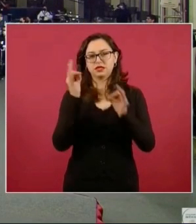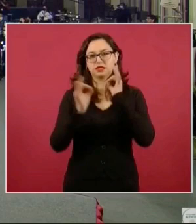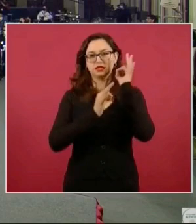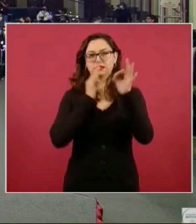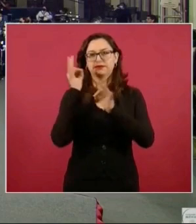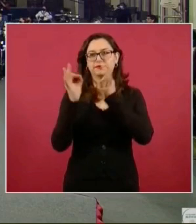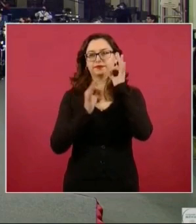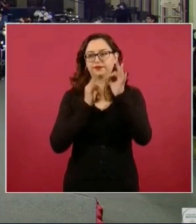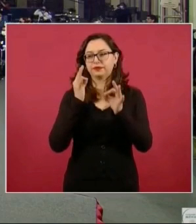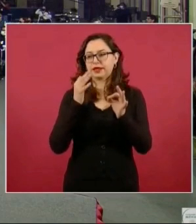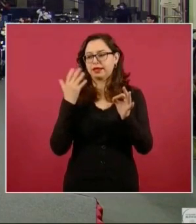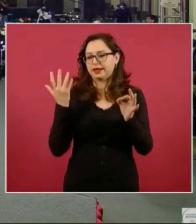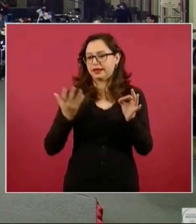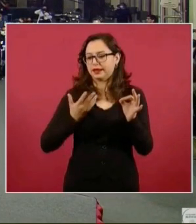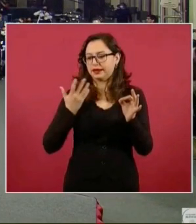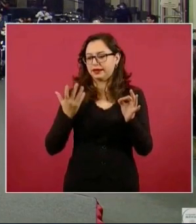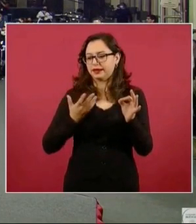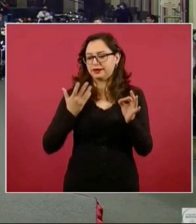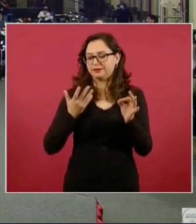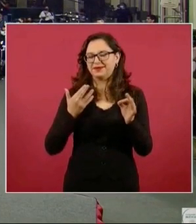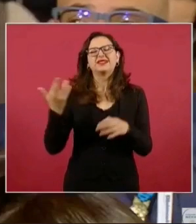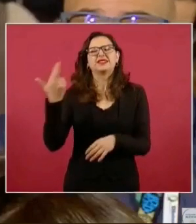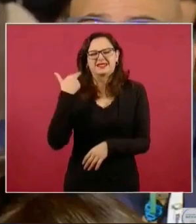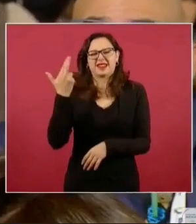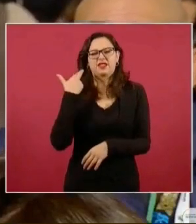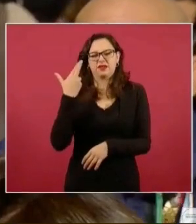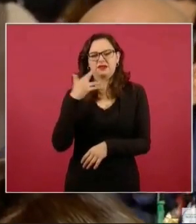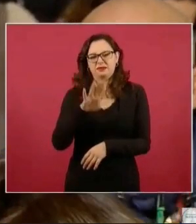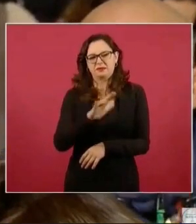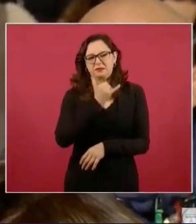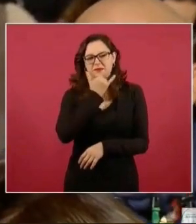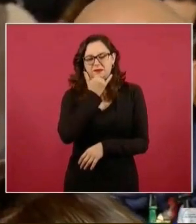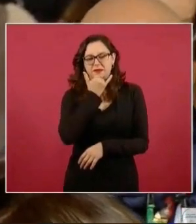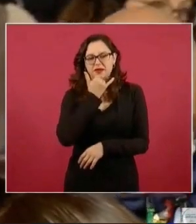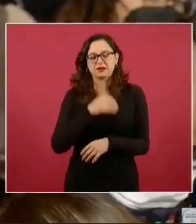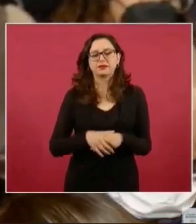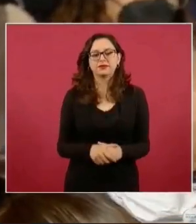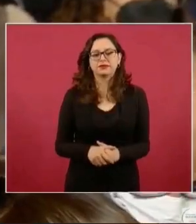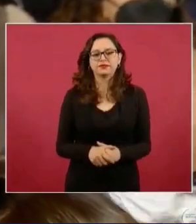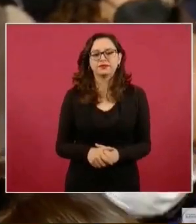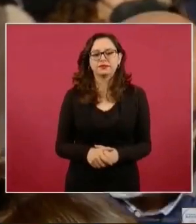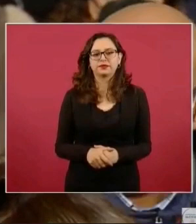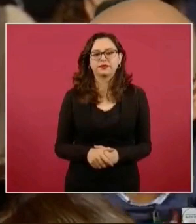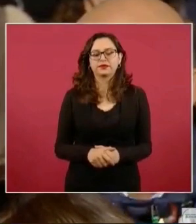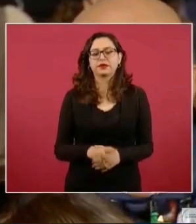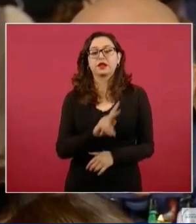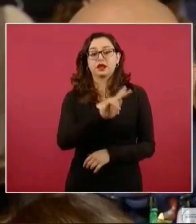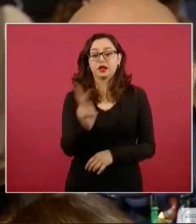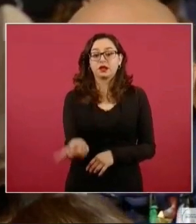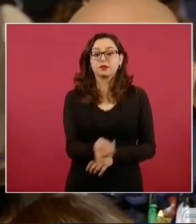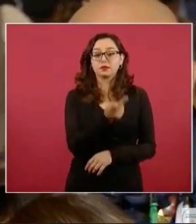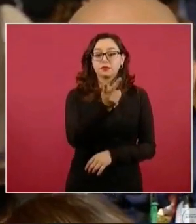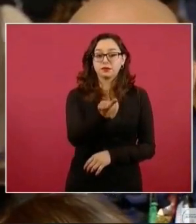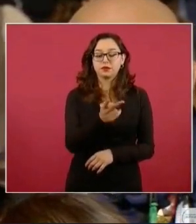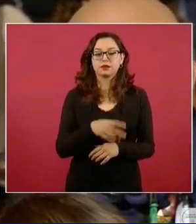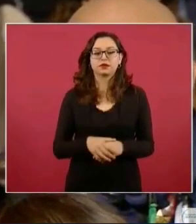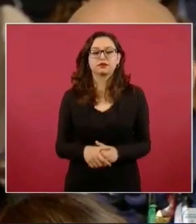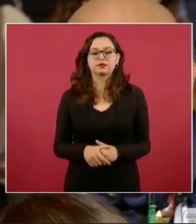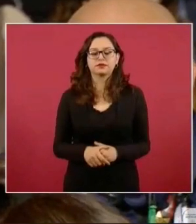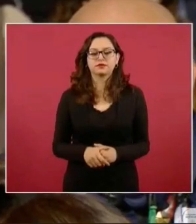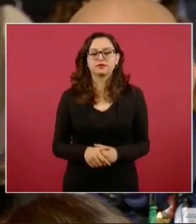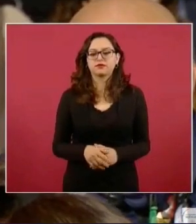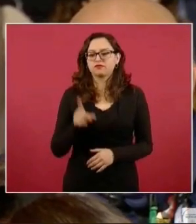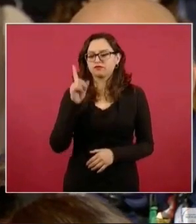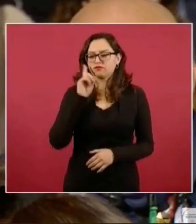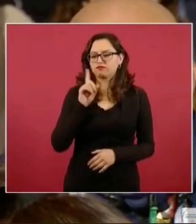asuntos, presidente. En primer lugar, ¿qué sabe acerca de la información o el seguimiento que se le ha dado al caso de